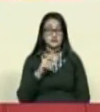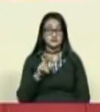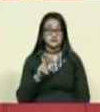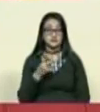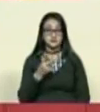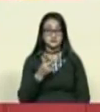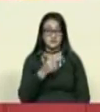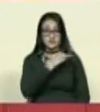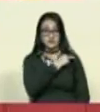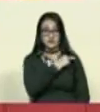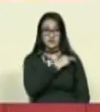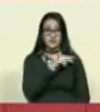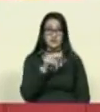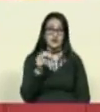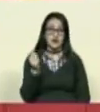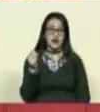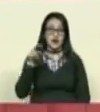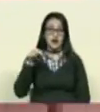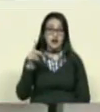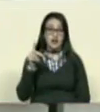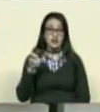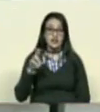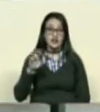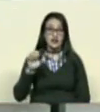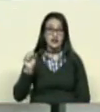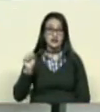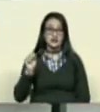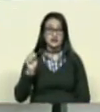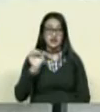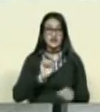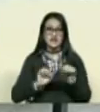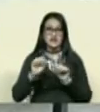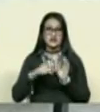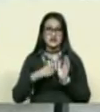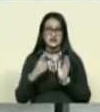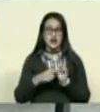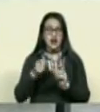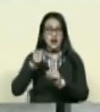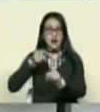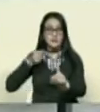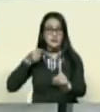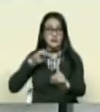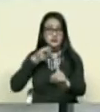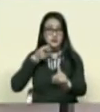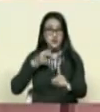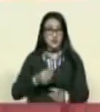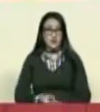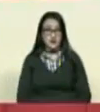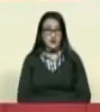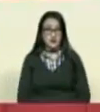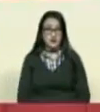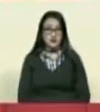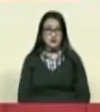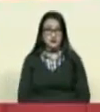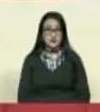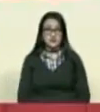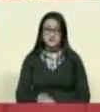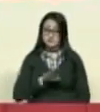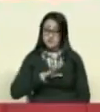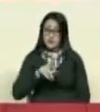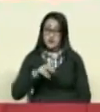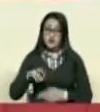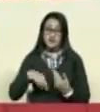Vicealmirante Andrés Garcés Ortega, de la Zona de Defensa Integral Amazonas. Amazonas, tierra